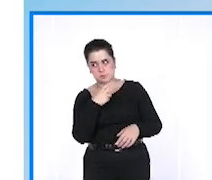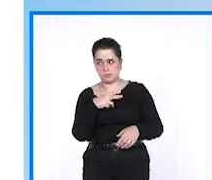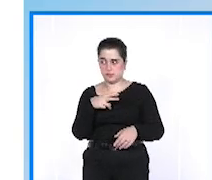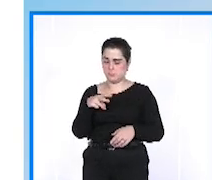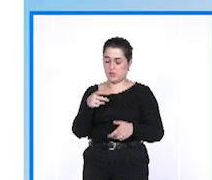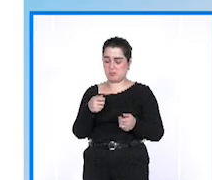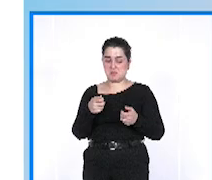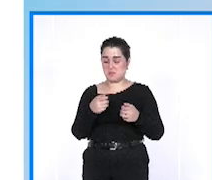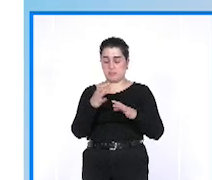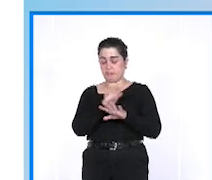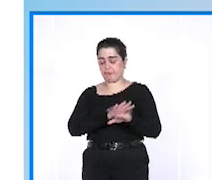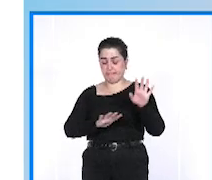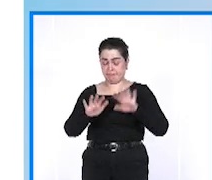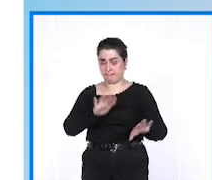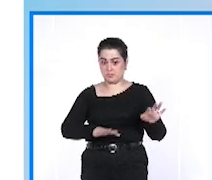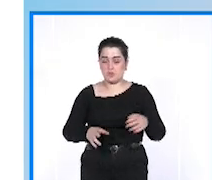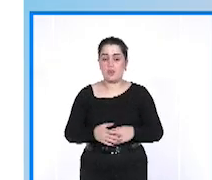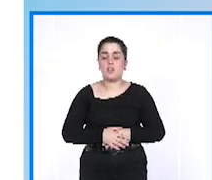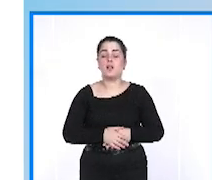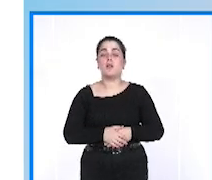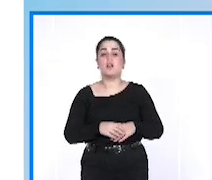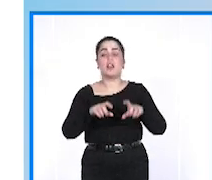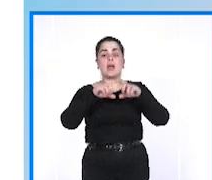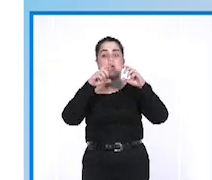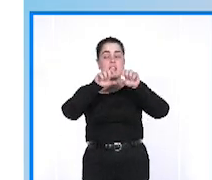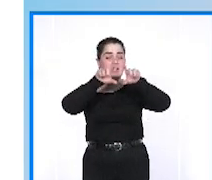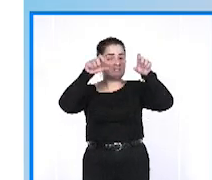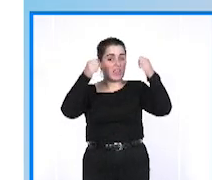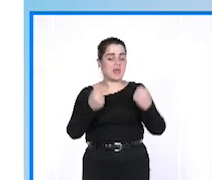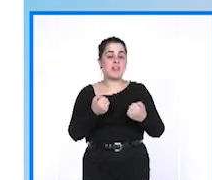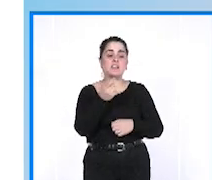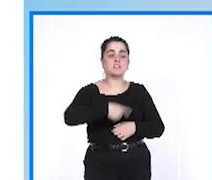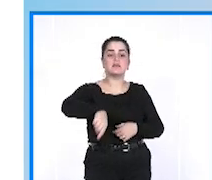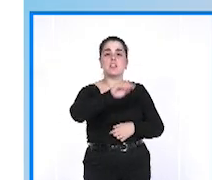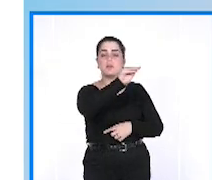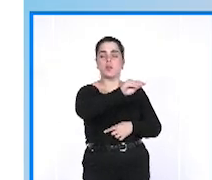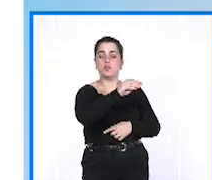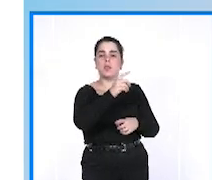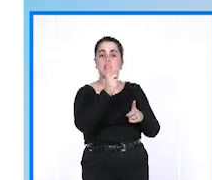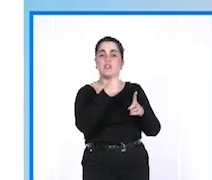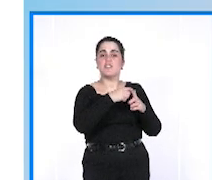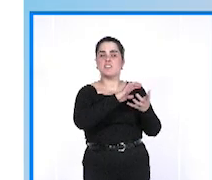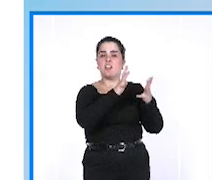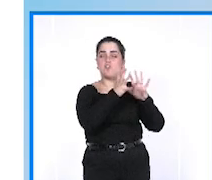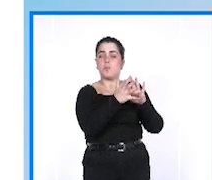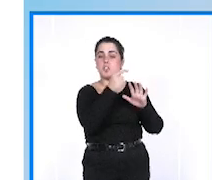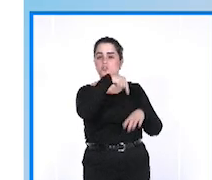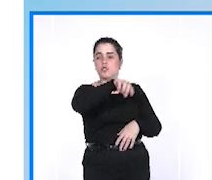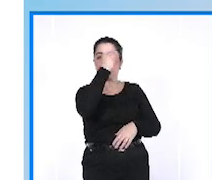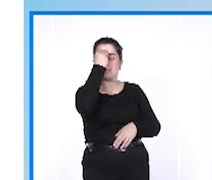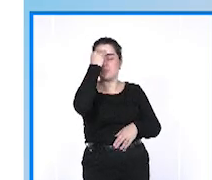los botones e preguntamos a las entidades qué nivel de transformación consideraban que